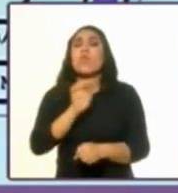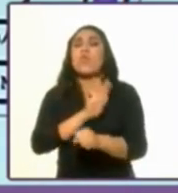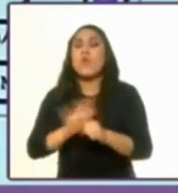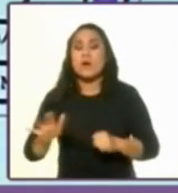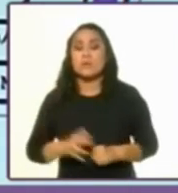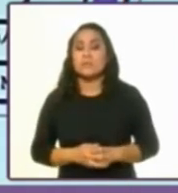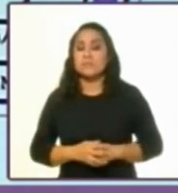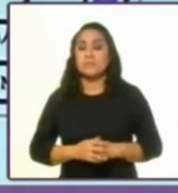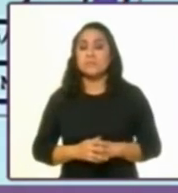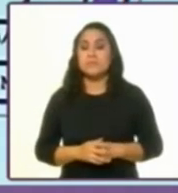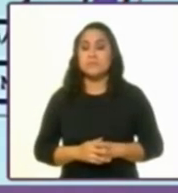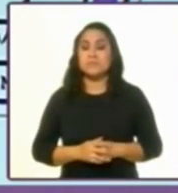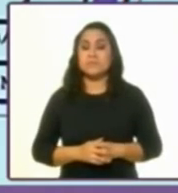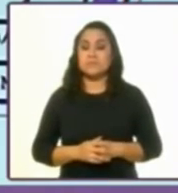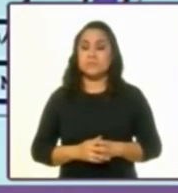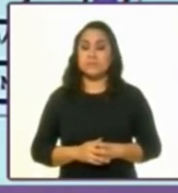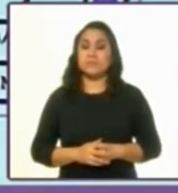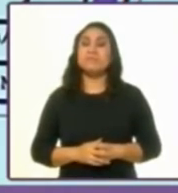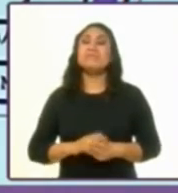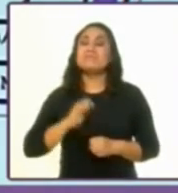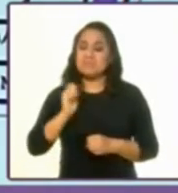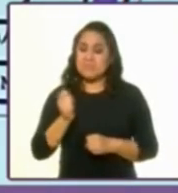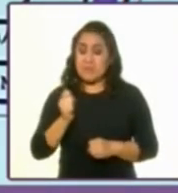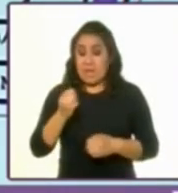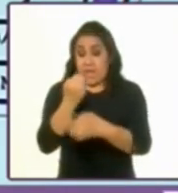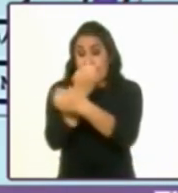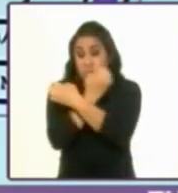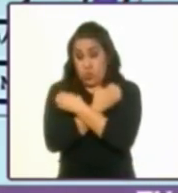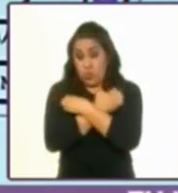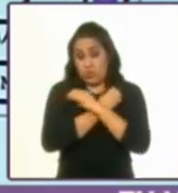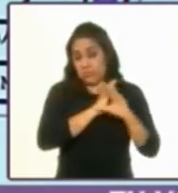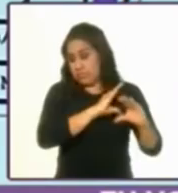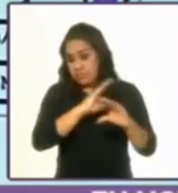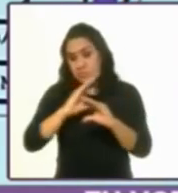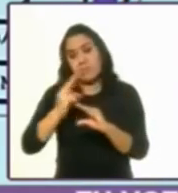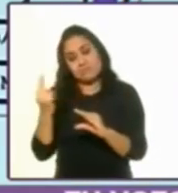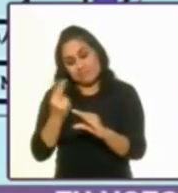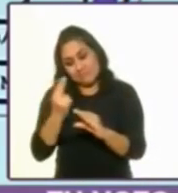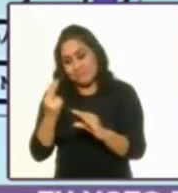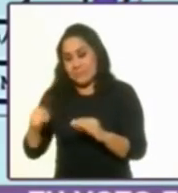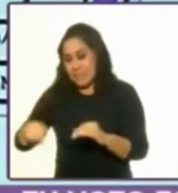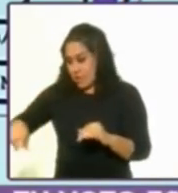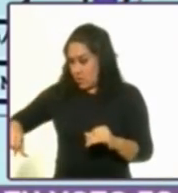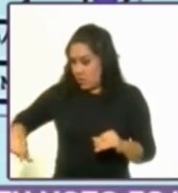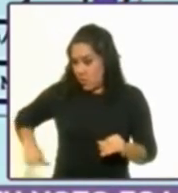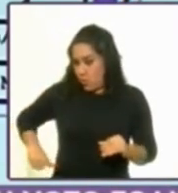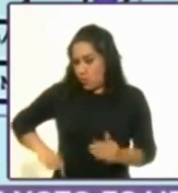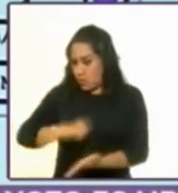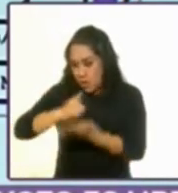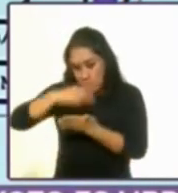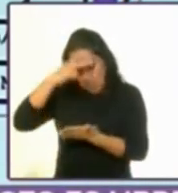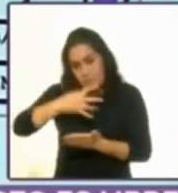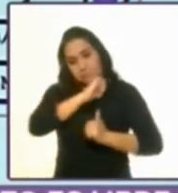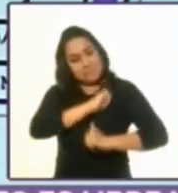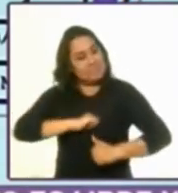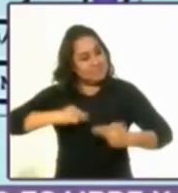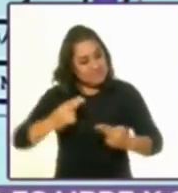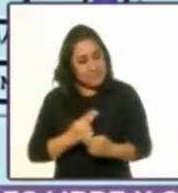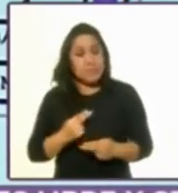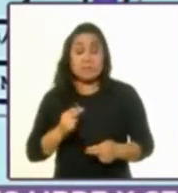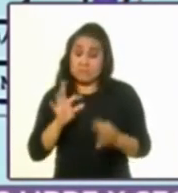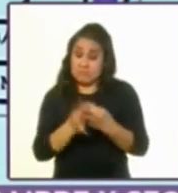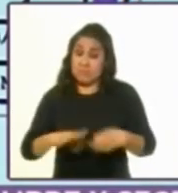a la descentralización de la educación que yo creo que es vital sobre todo porque viniendo de nueva alianza